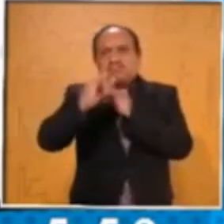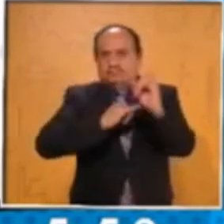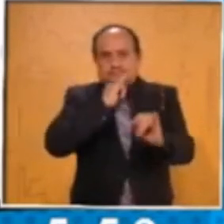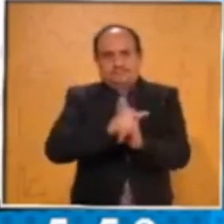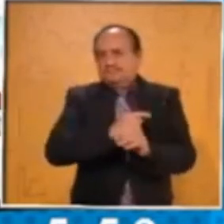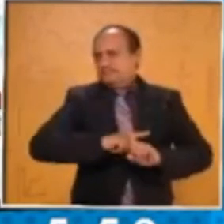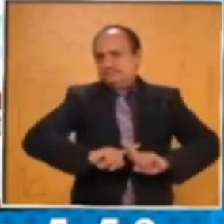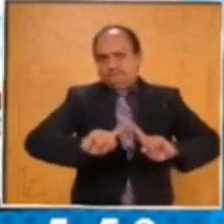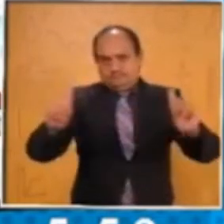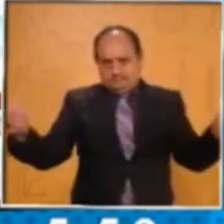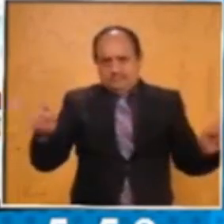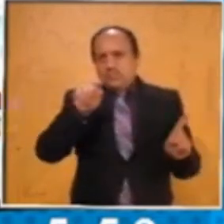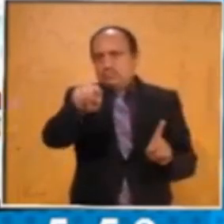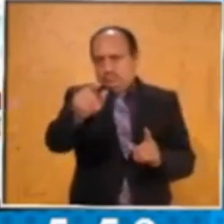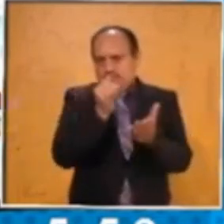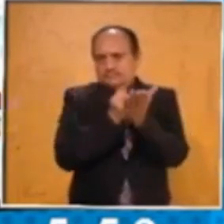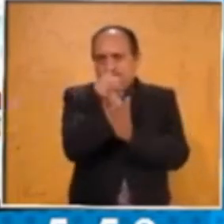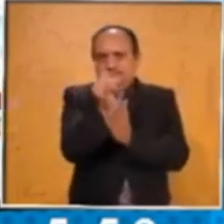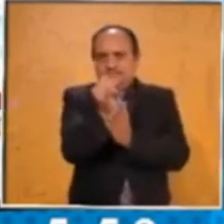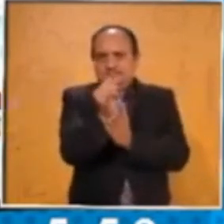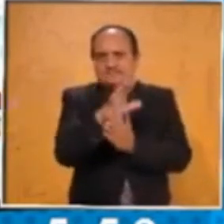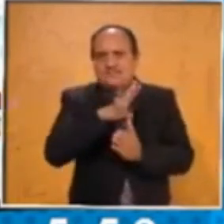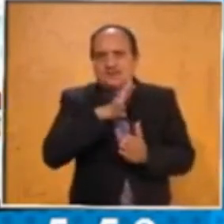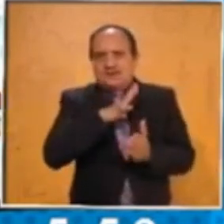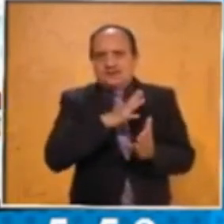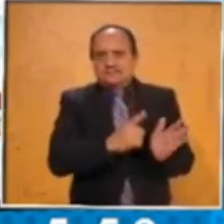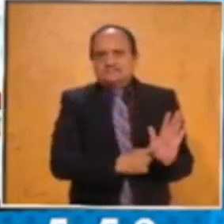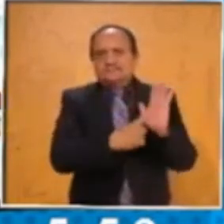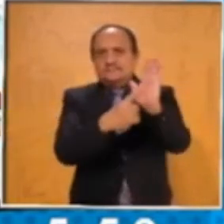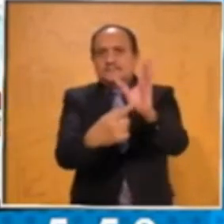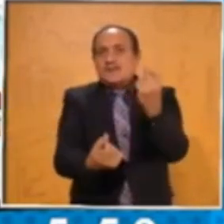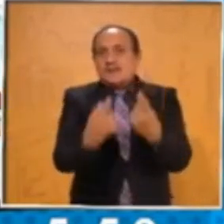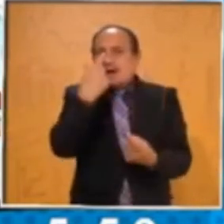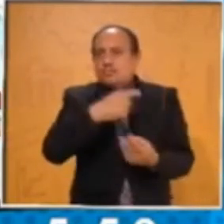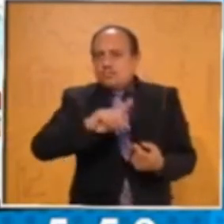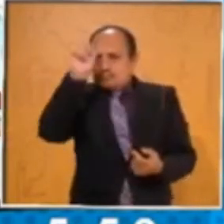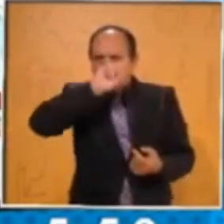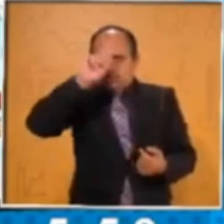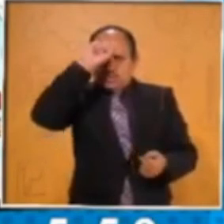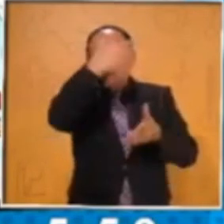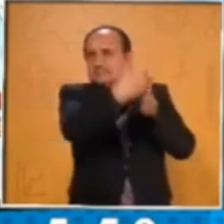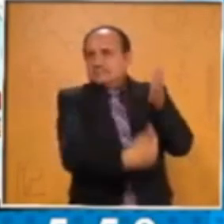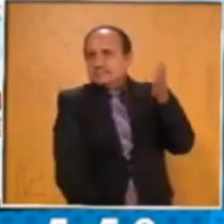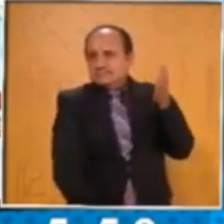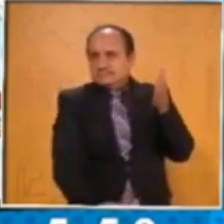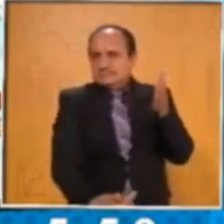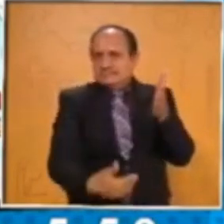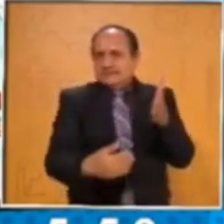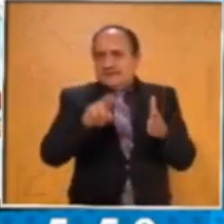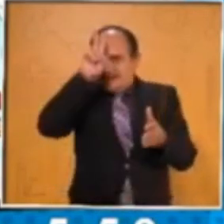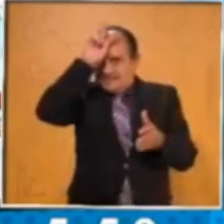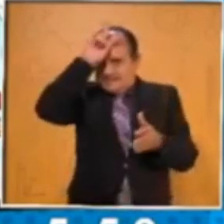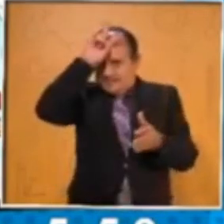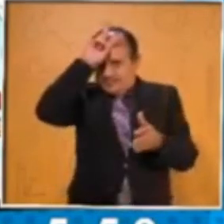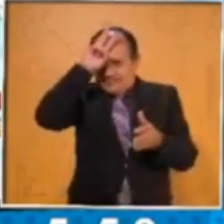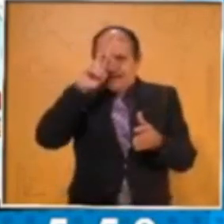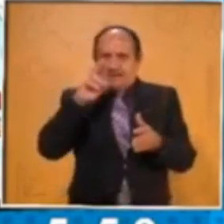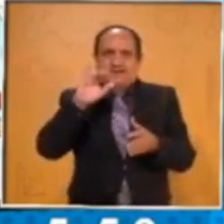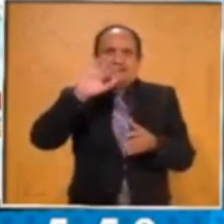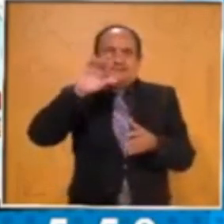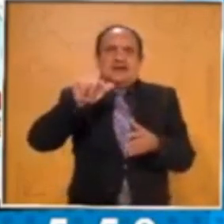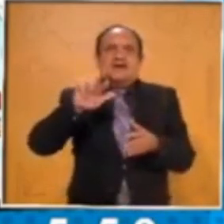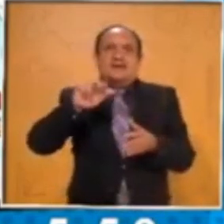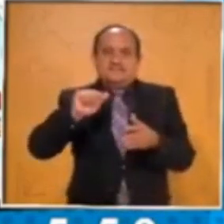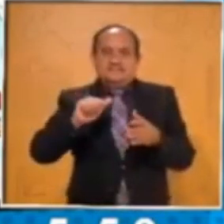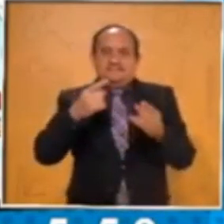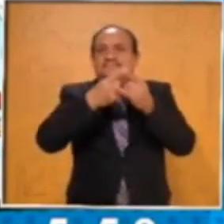internacionales. ¿Sí? ¿Qué tenemos? Aquí tenemos algunas recomendaciones. La hormiga y la cigarra, que es una fábula,